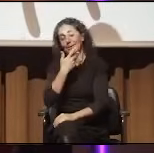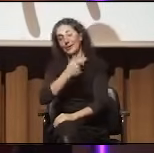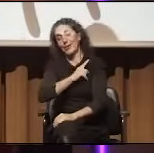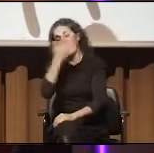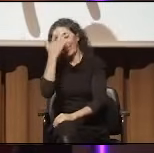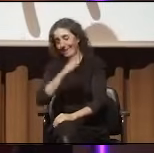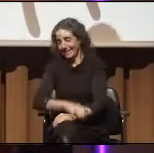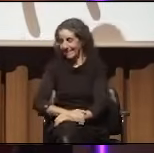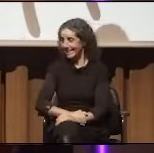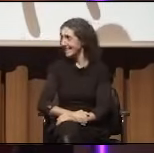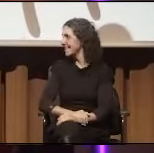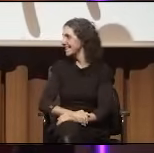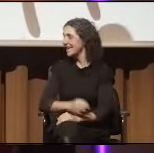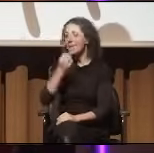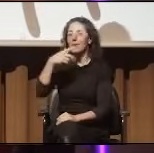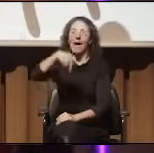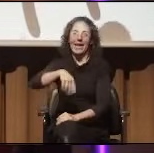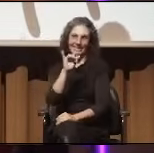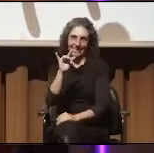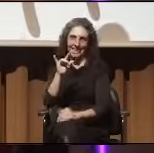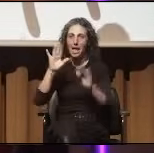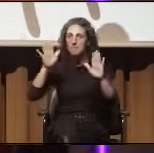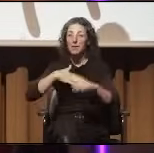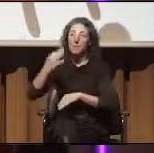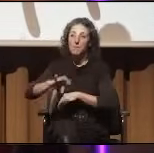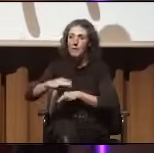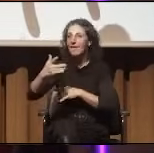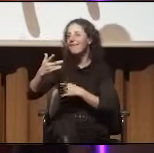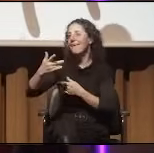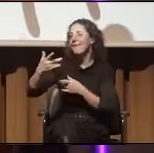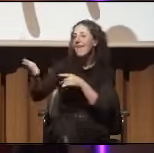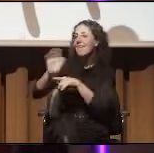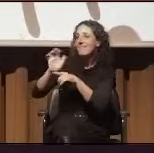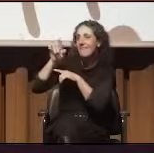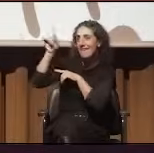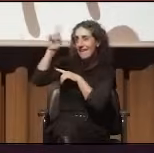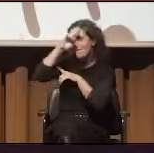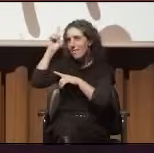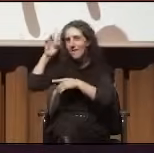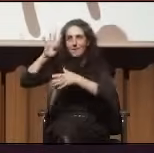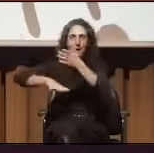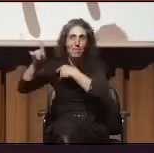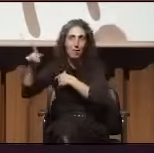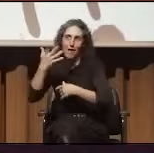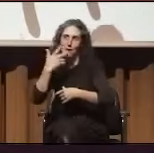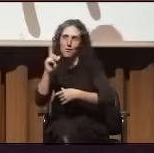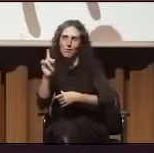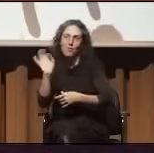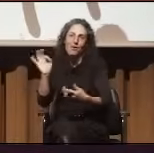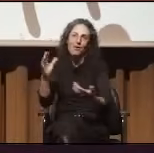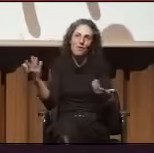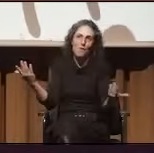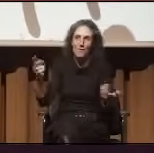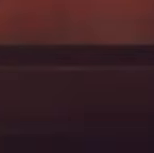Bueno, aquí sí, pero a lo mejor en el Cine Verdi no, en el otro Cine Verdi de Madrid y Barcelona no, y la gente online